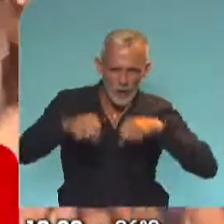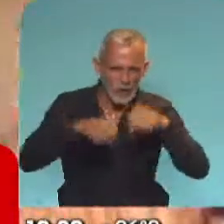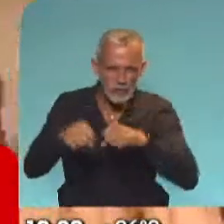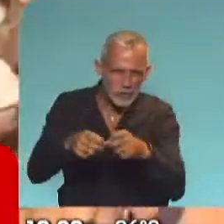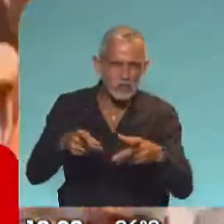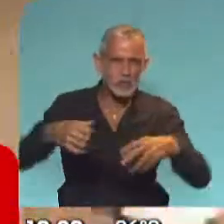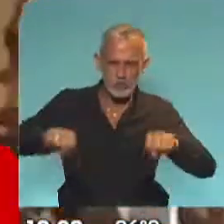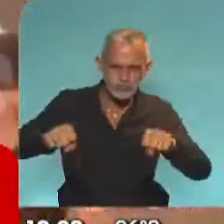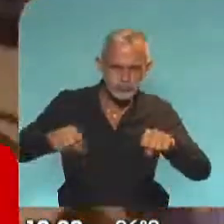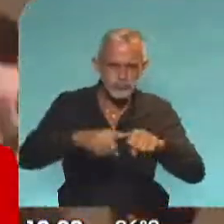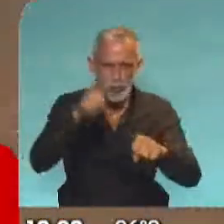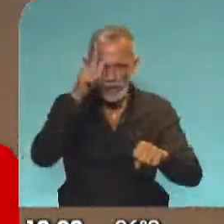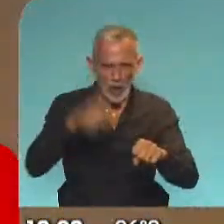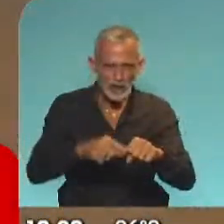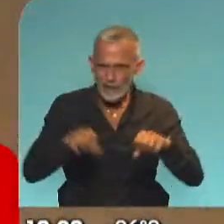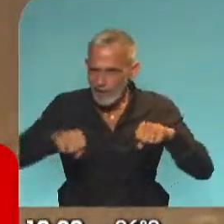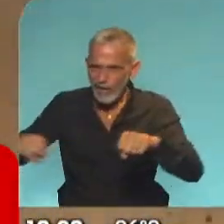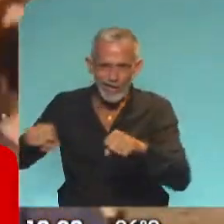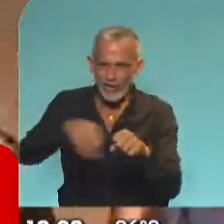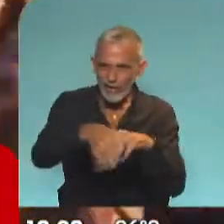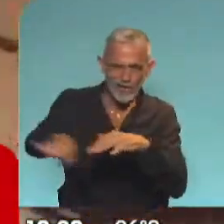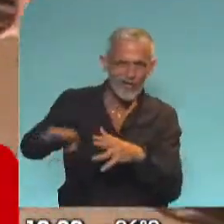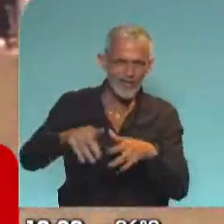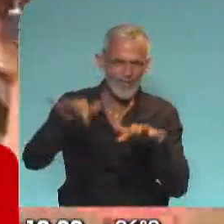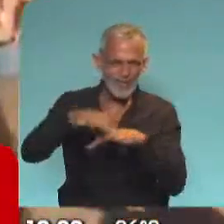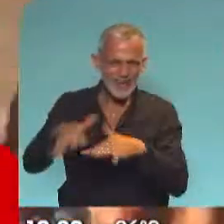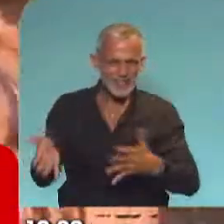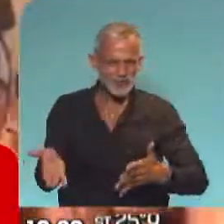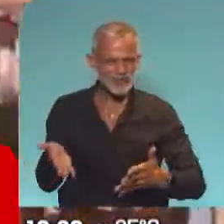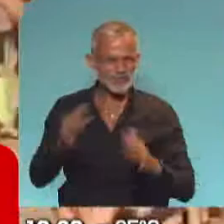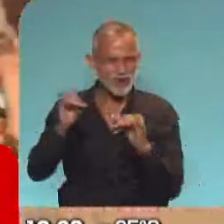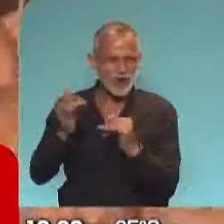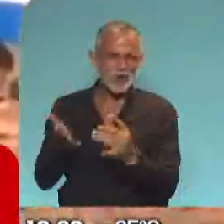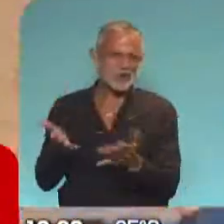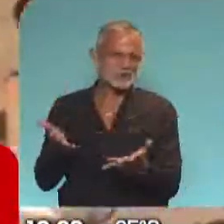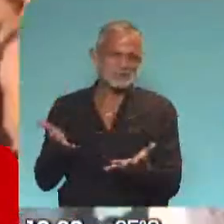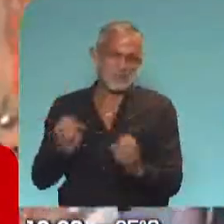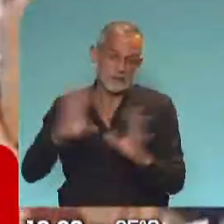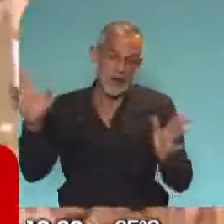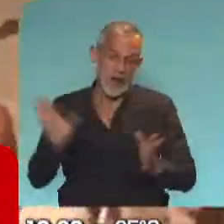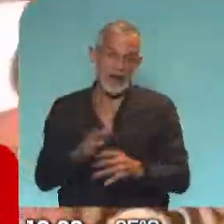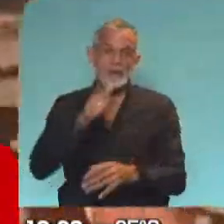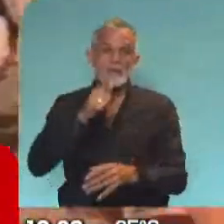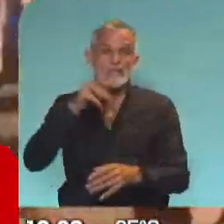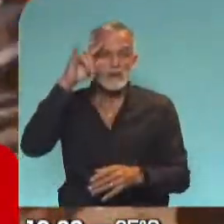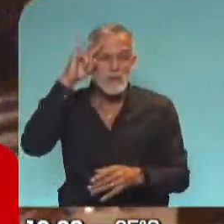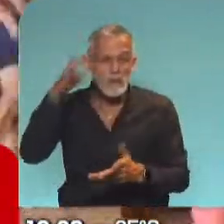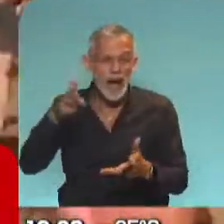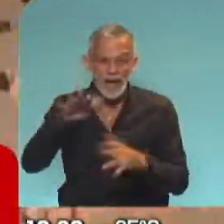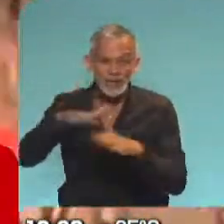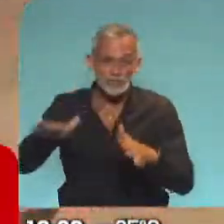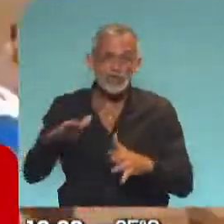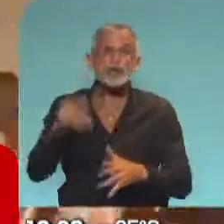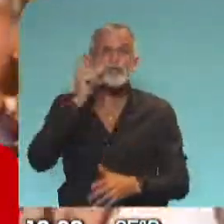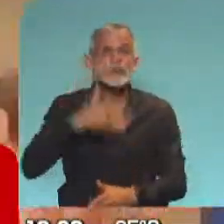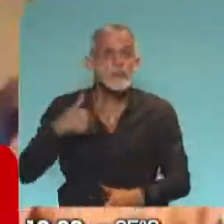por la playa es una aberración porque ni siquiera tenía que haber sucedido. Como si estuviera espantando el ganado. Se supone que esos chicos tienen padres